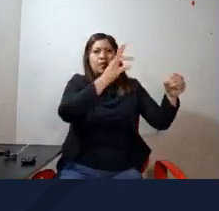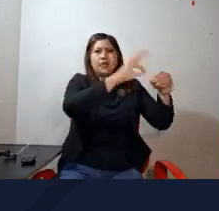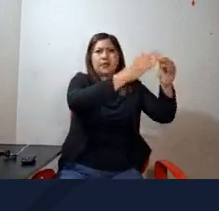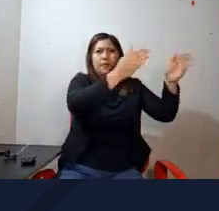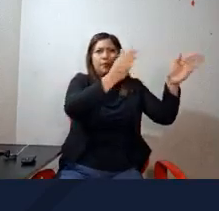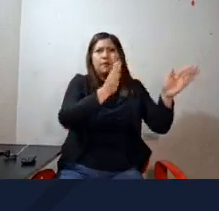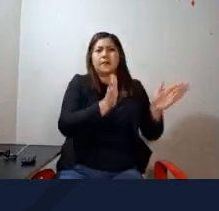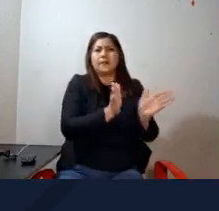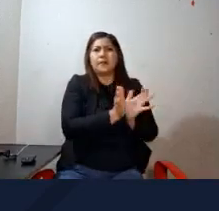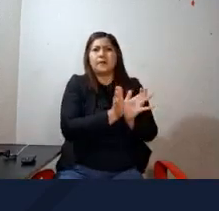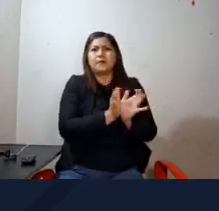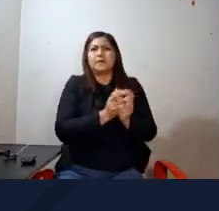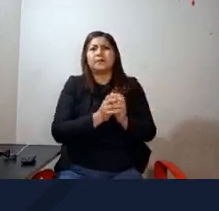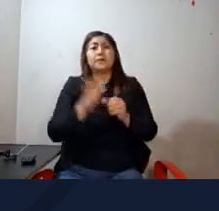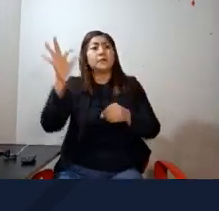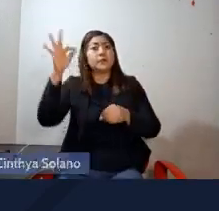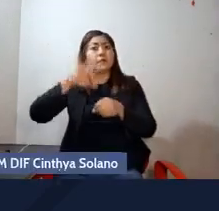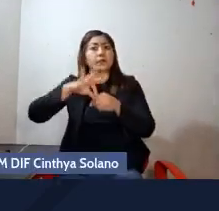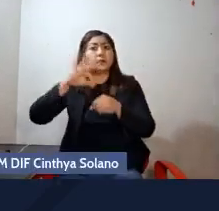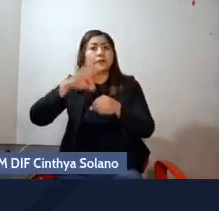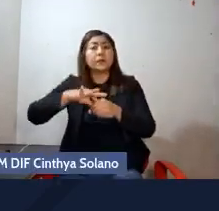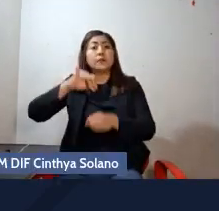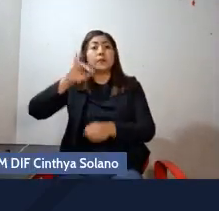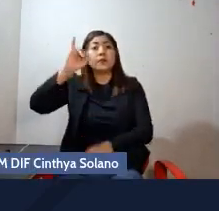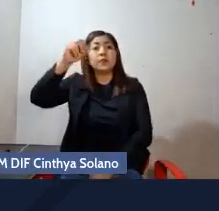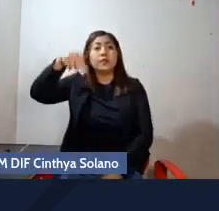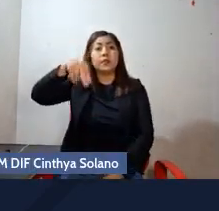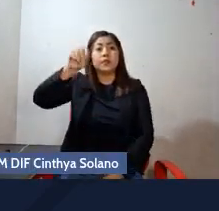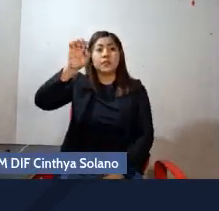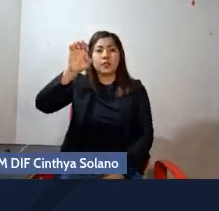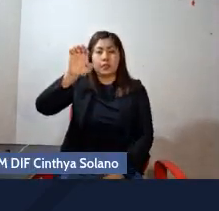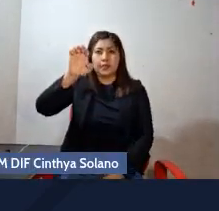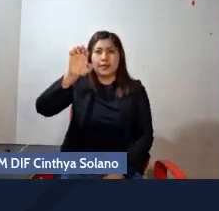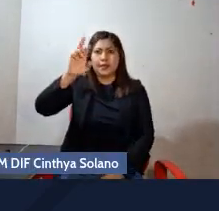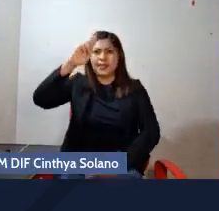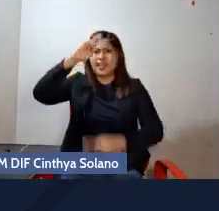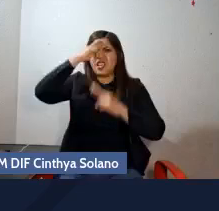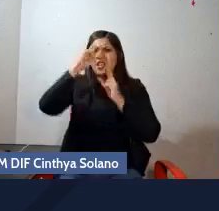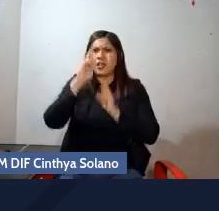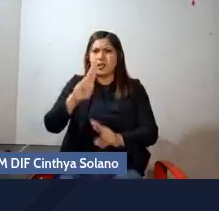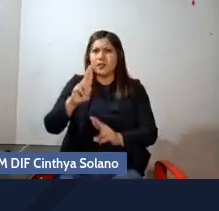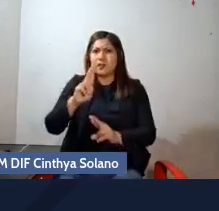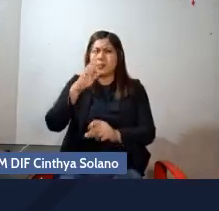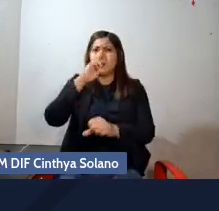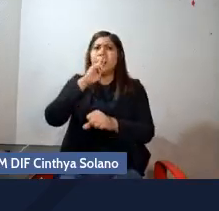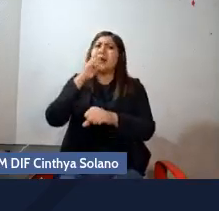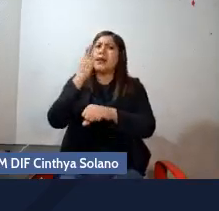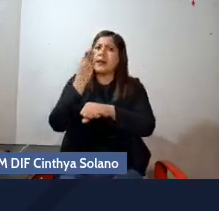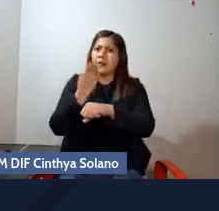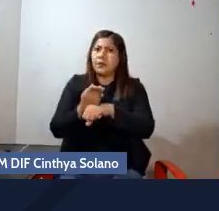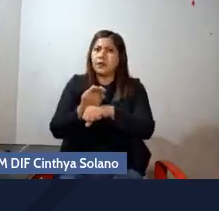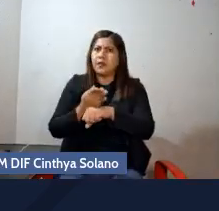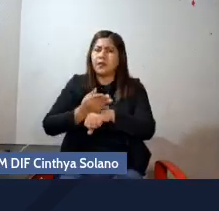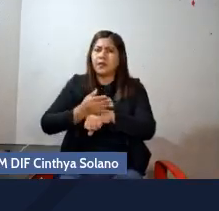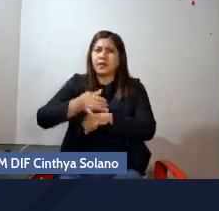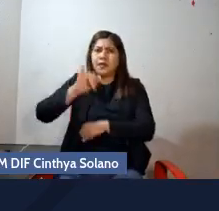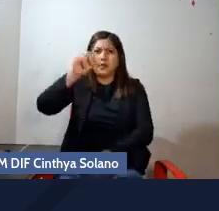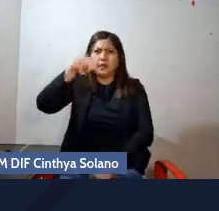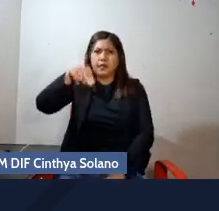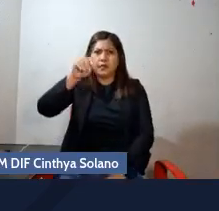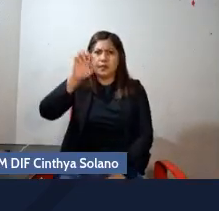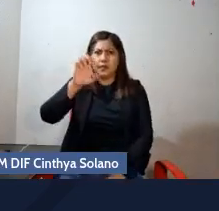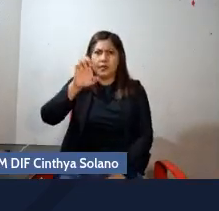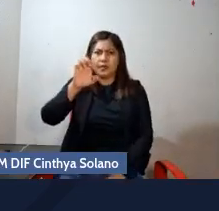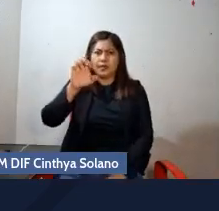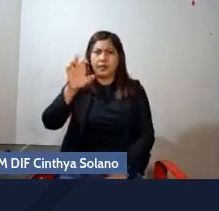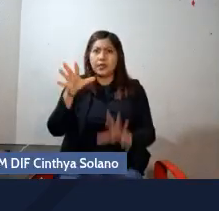electoral, es del INE, total y completamente la responsabilidad de esta información. Sin embargo, con todo gusto, les informo que